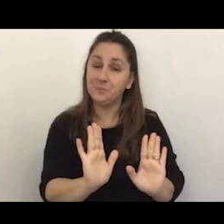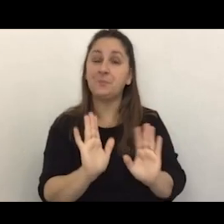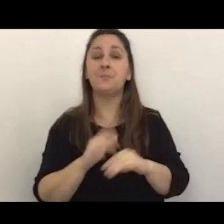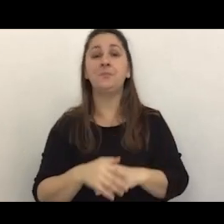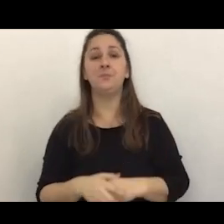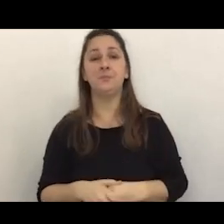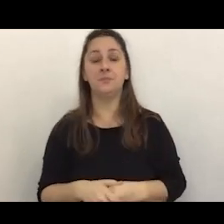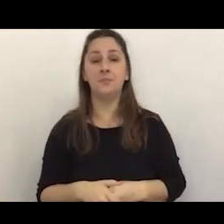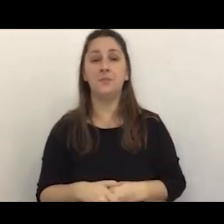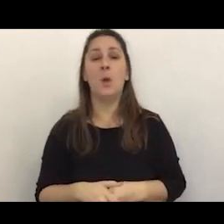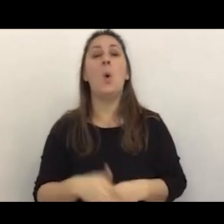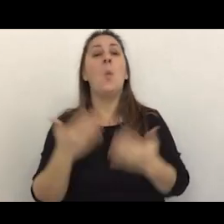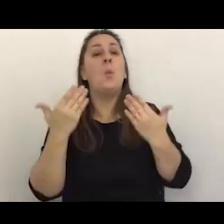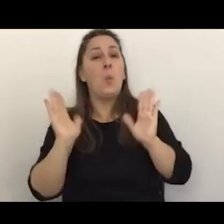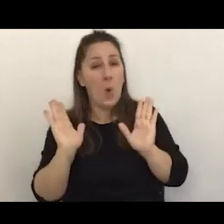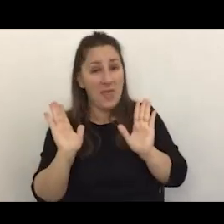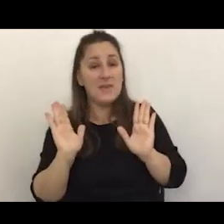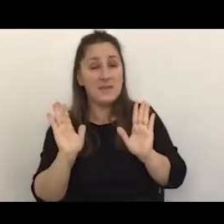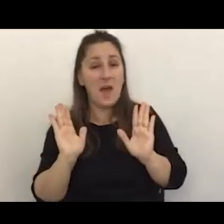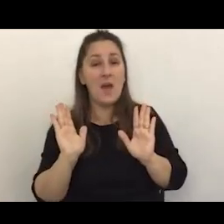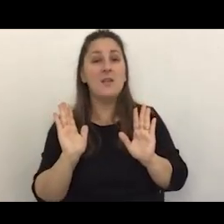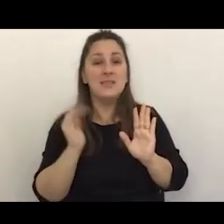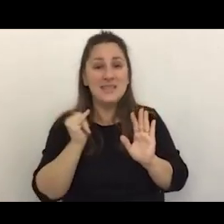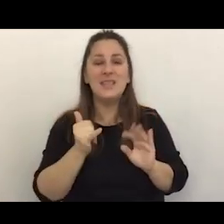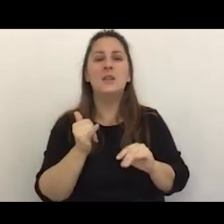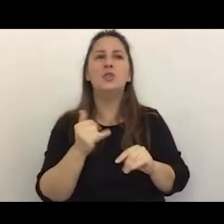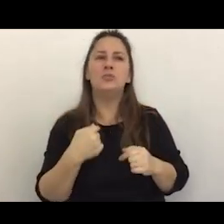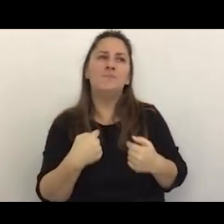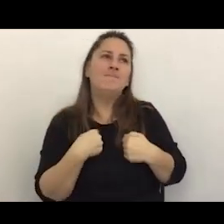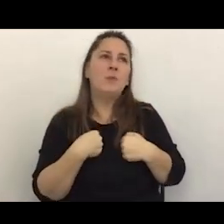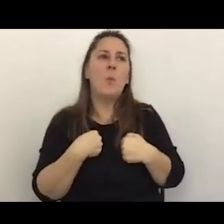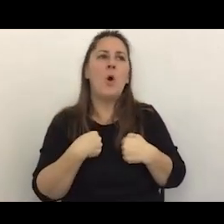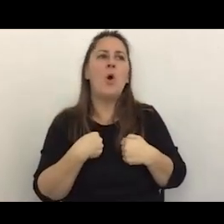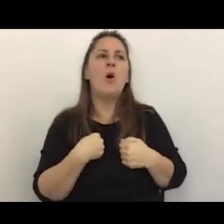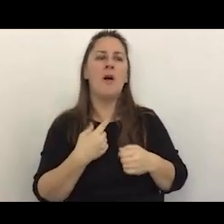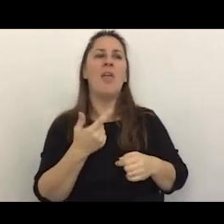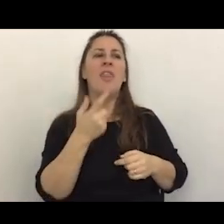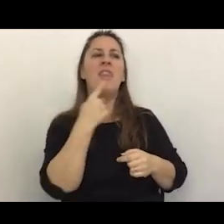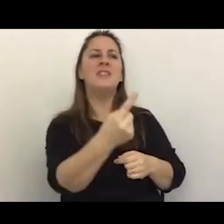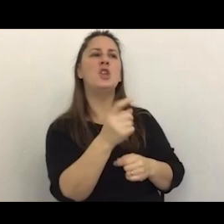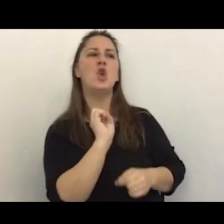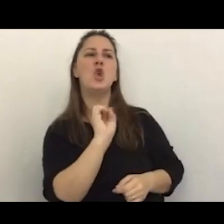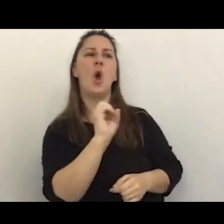sí me puede generar la necesidad de develar mi identidad